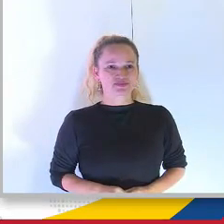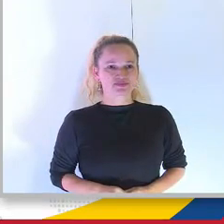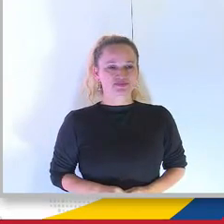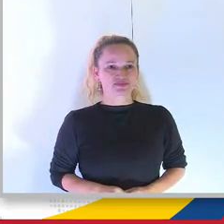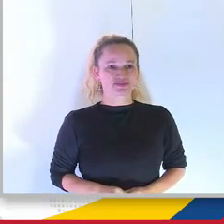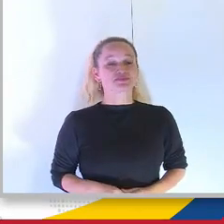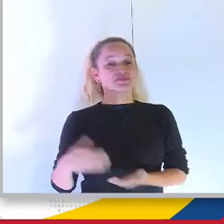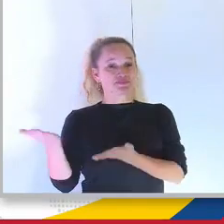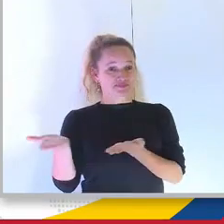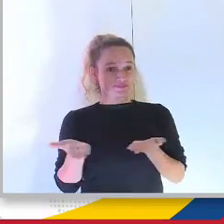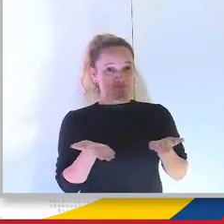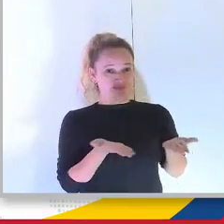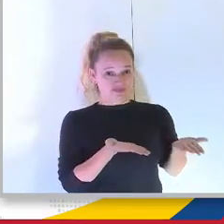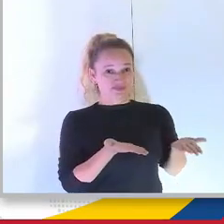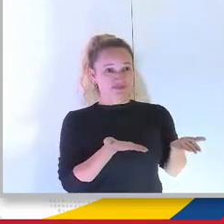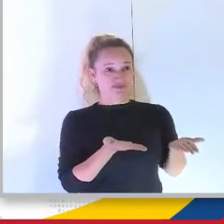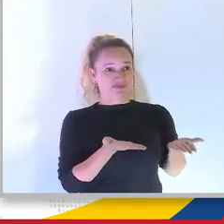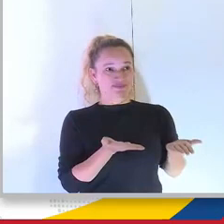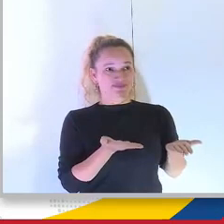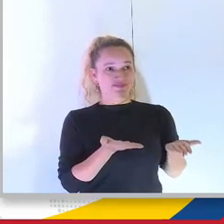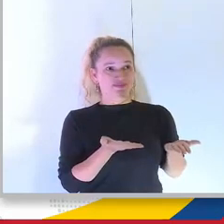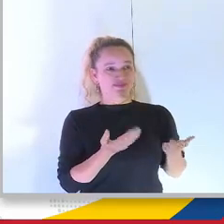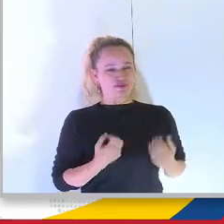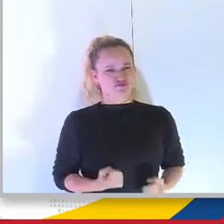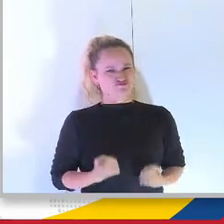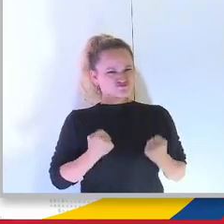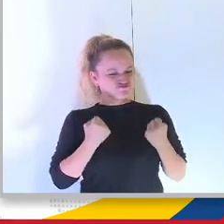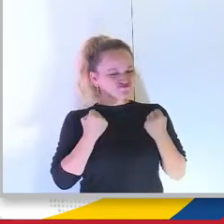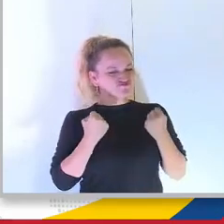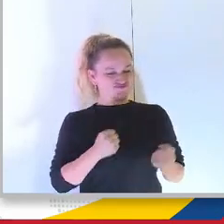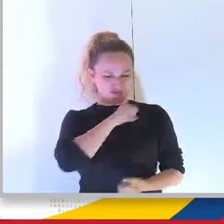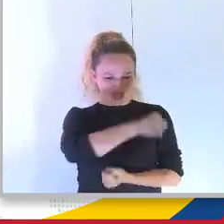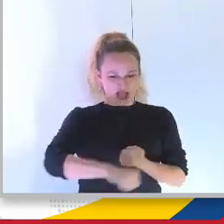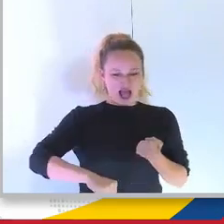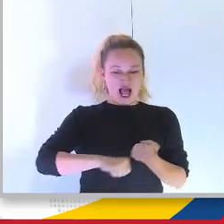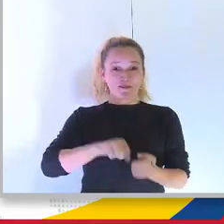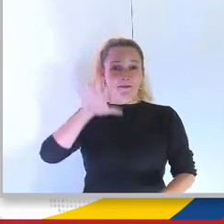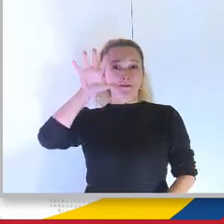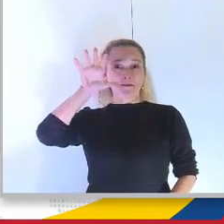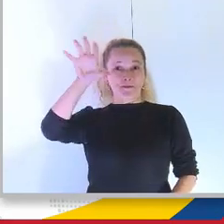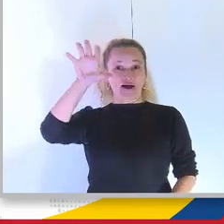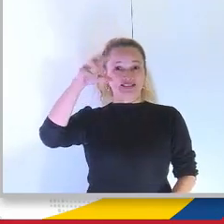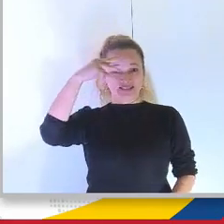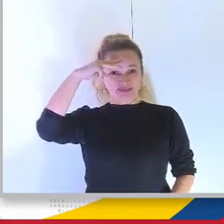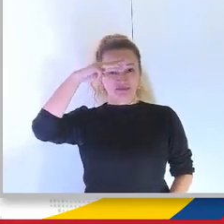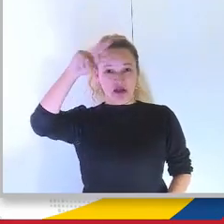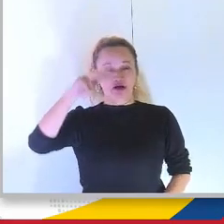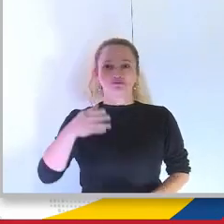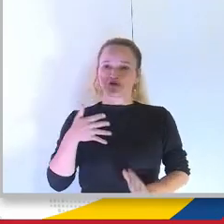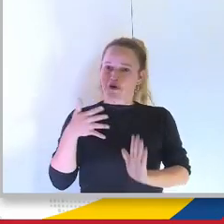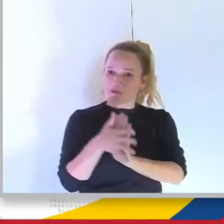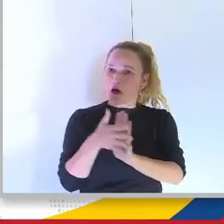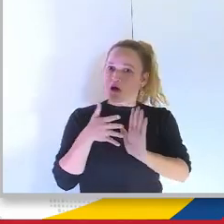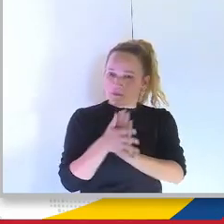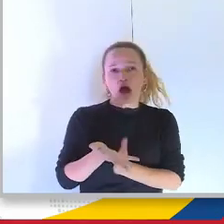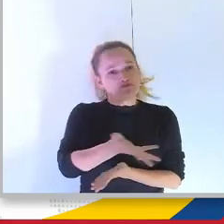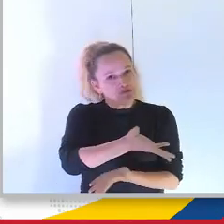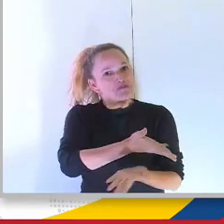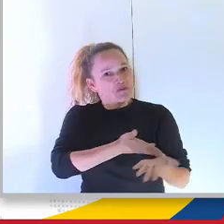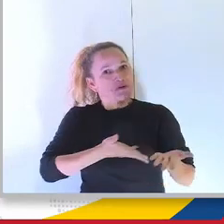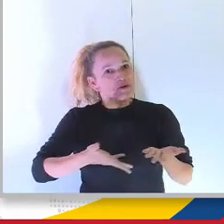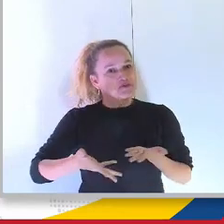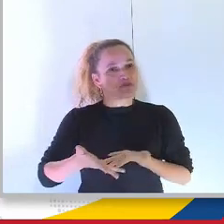Acá está, desde México, tenemos una fuerza mexicana en este evento, les vamos a ir contando,